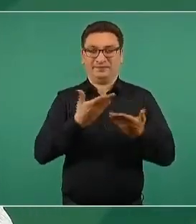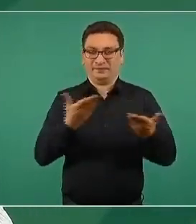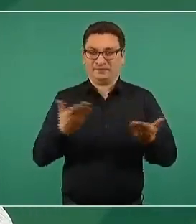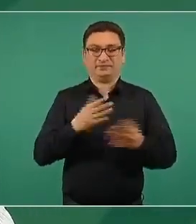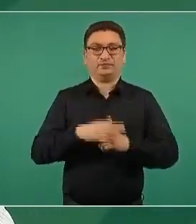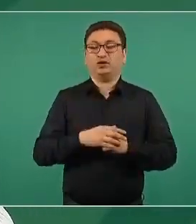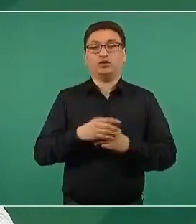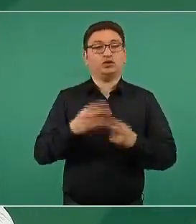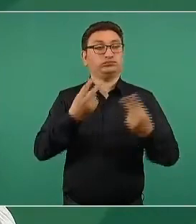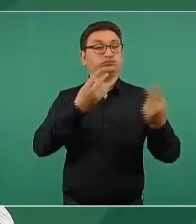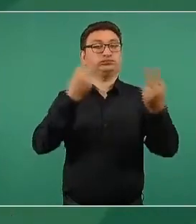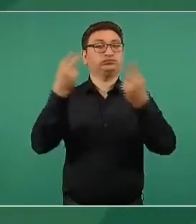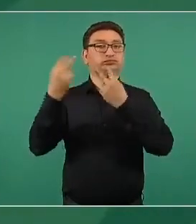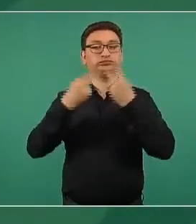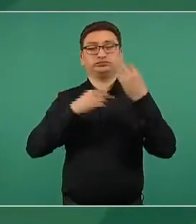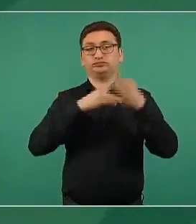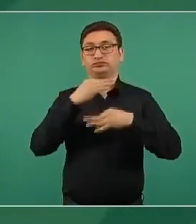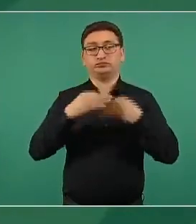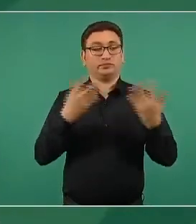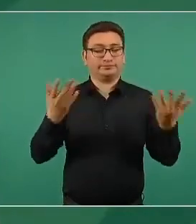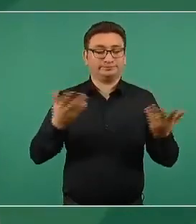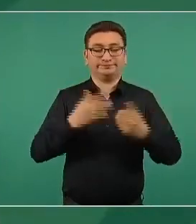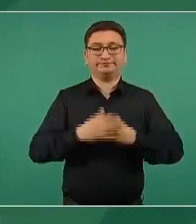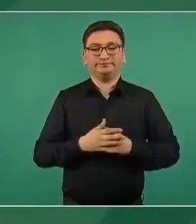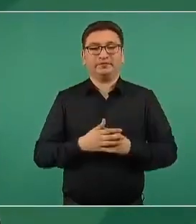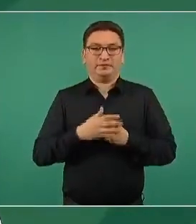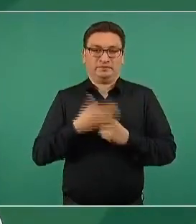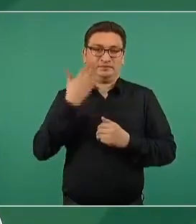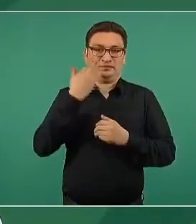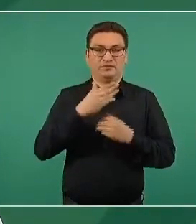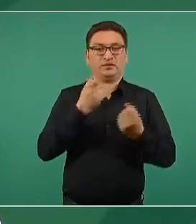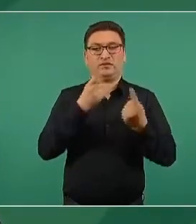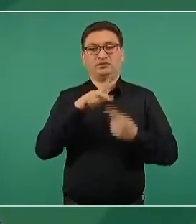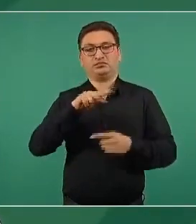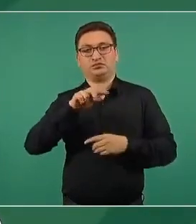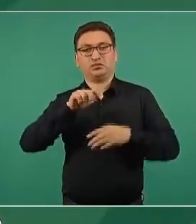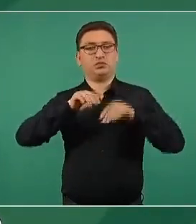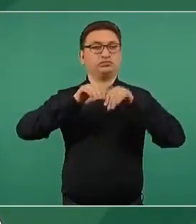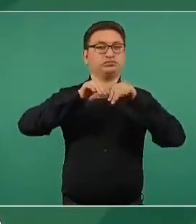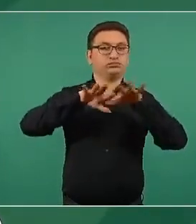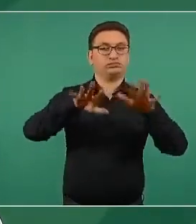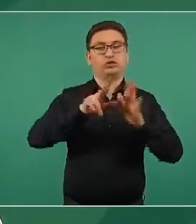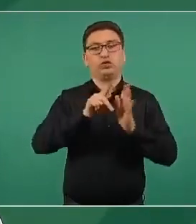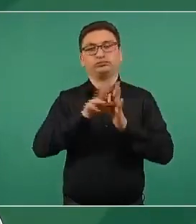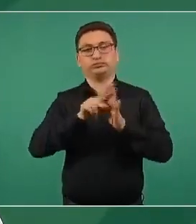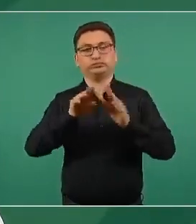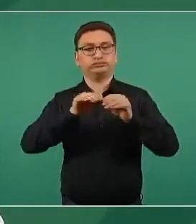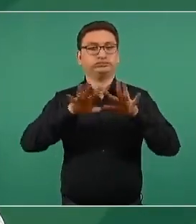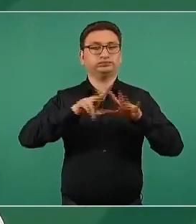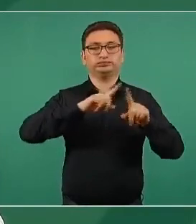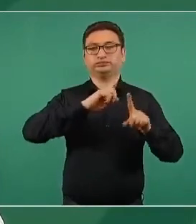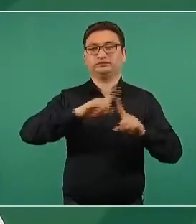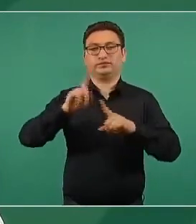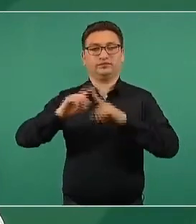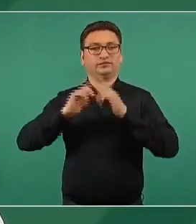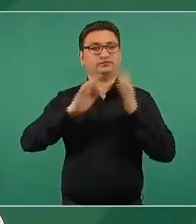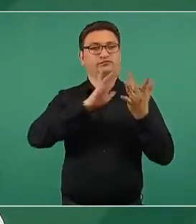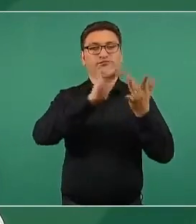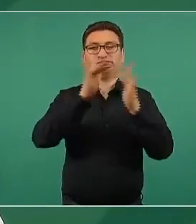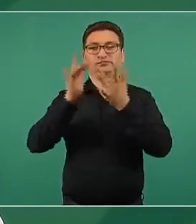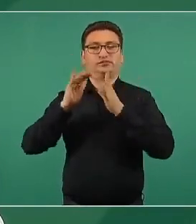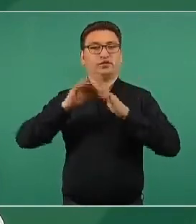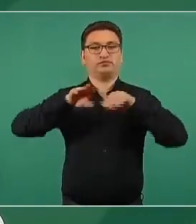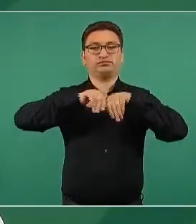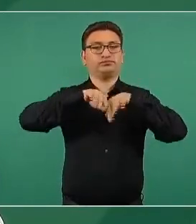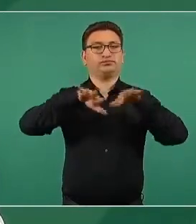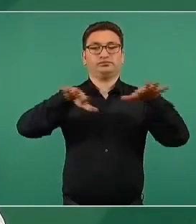desde donde nos estén visualizando el día de hoy, de plataforma televisiva o las diferentes redes de visualización en las que se